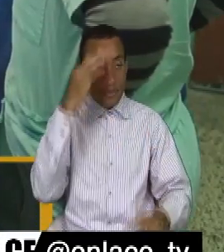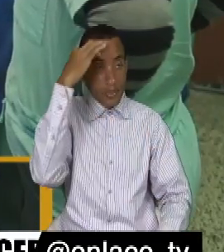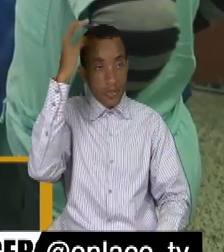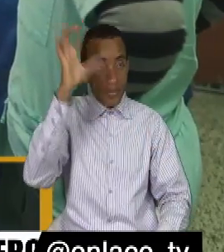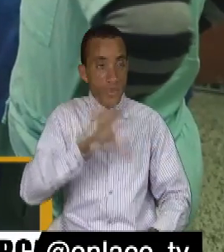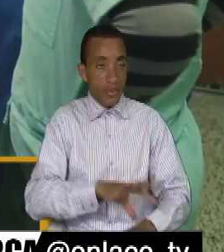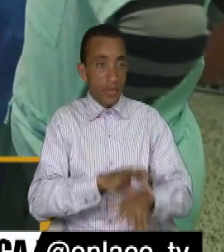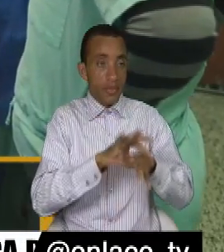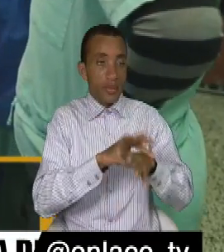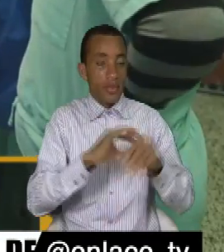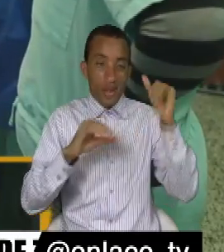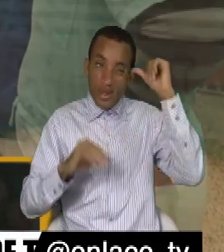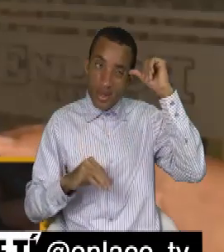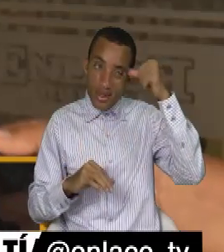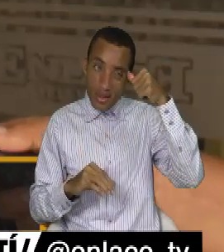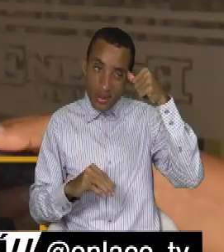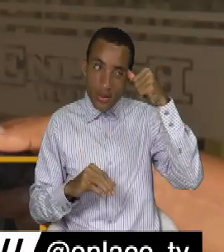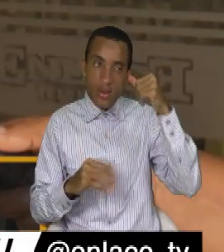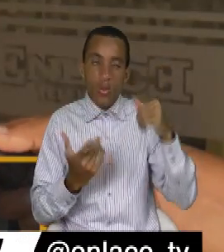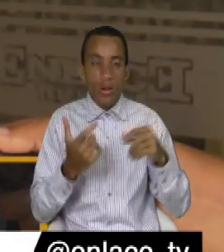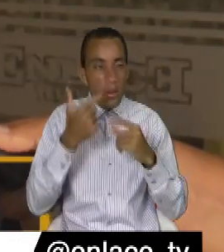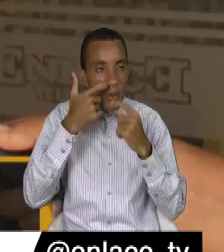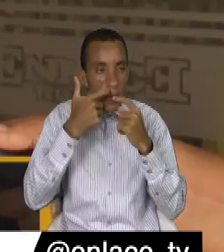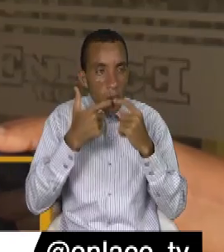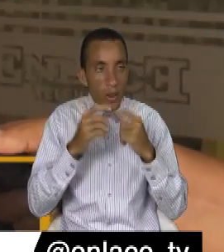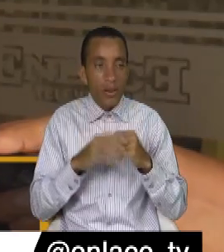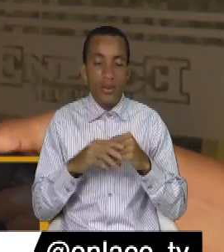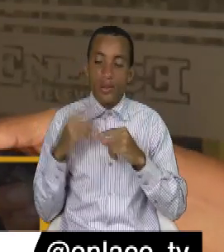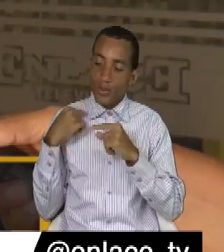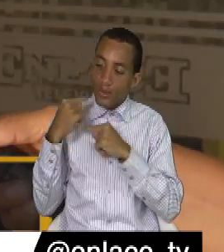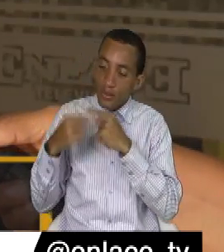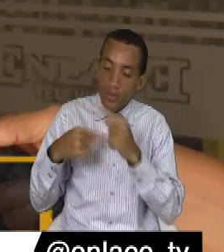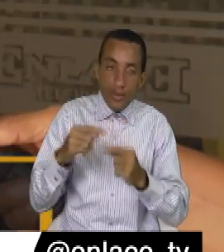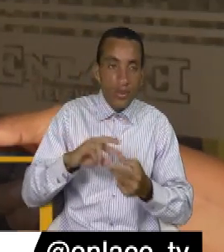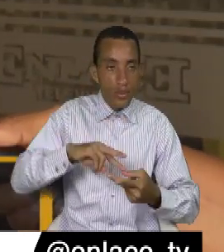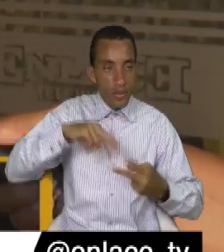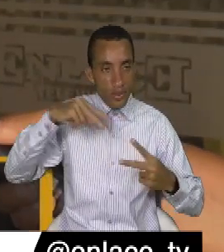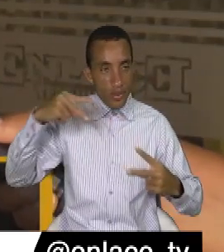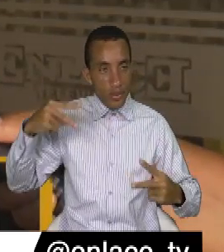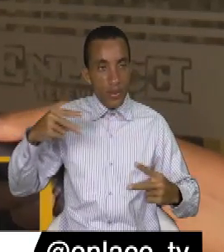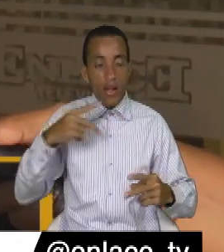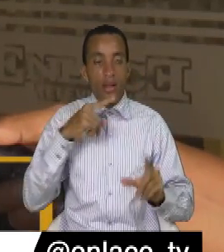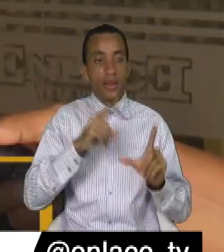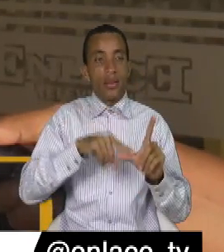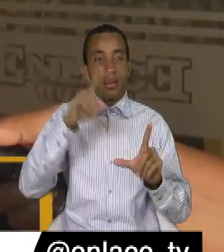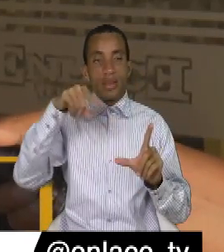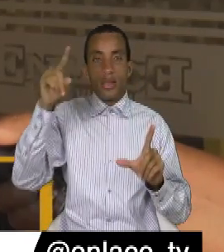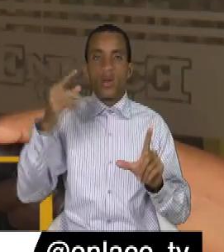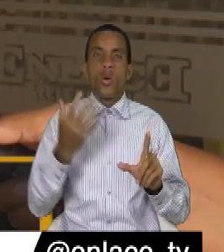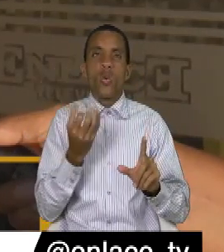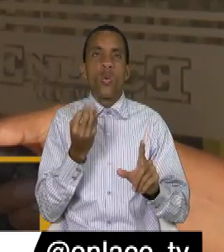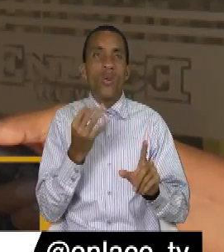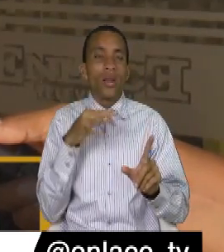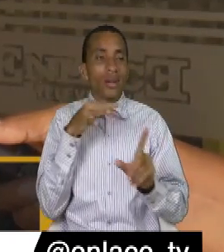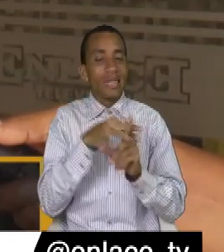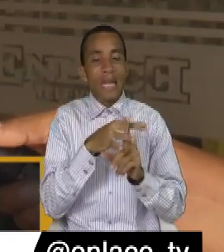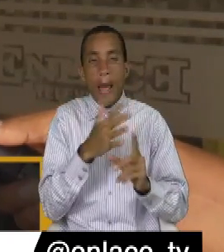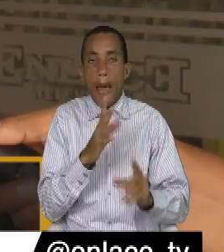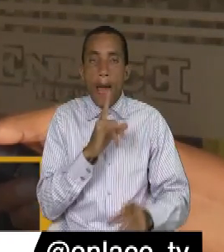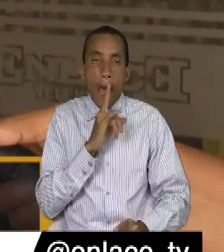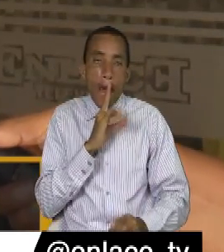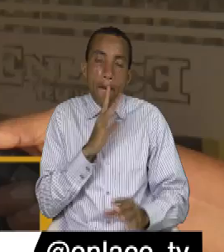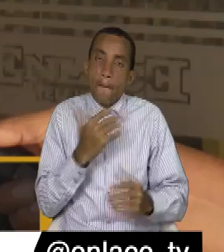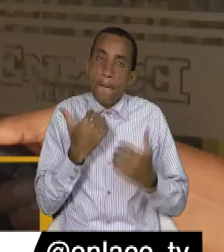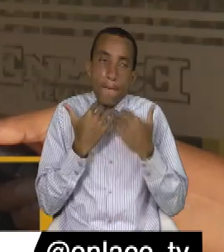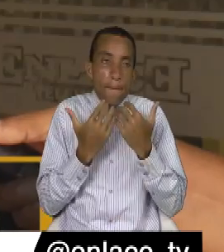de qué se trata este mal congénito. Bueno, esto es congénito. Cifras exactas, estadísticas, de qué tanto afecta, no podría decirle.